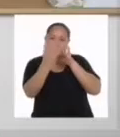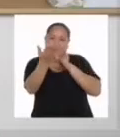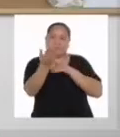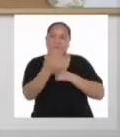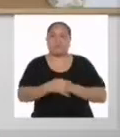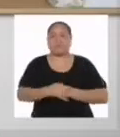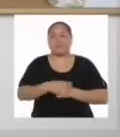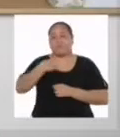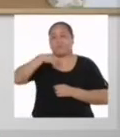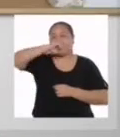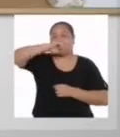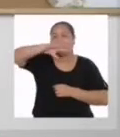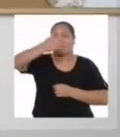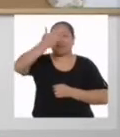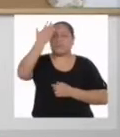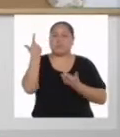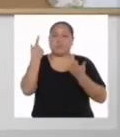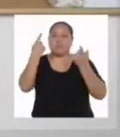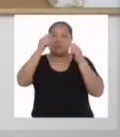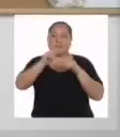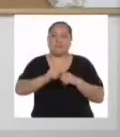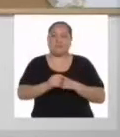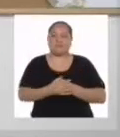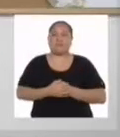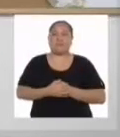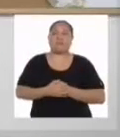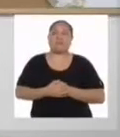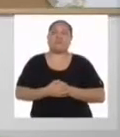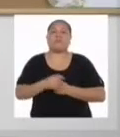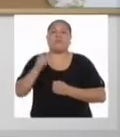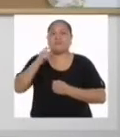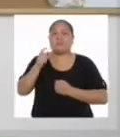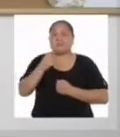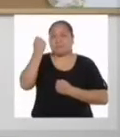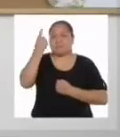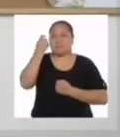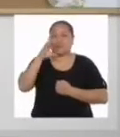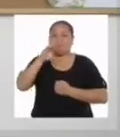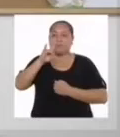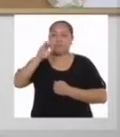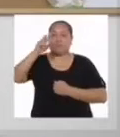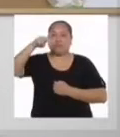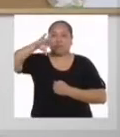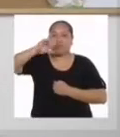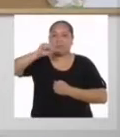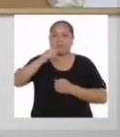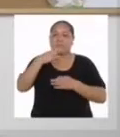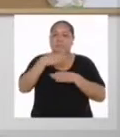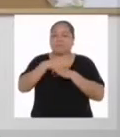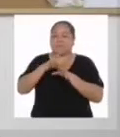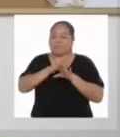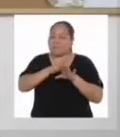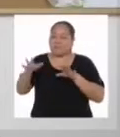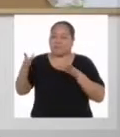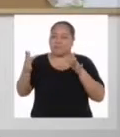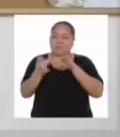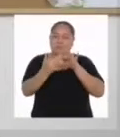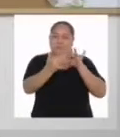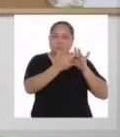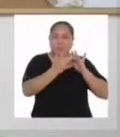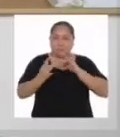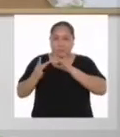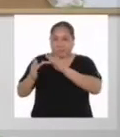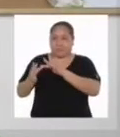conectarnos. Te decía antes de la pausa que debemos comprender las cuencas como un sistema, ya que en